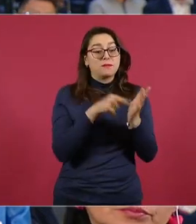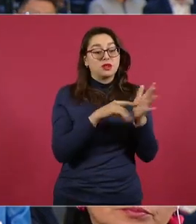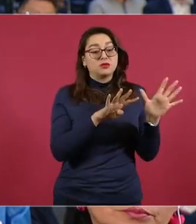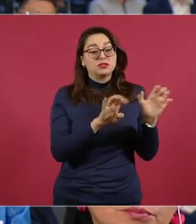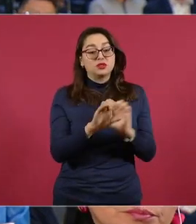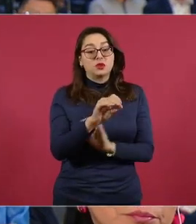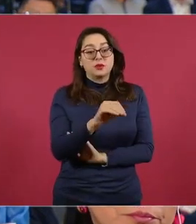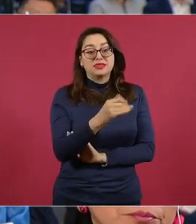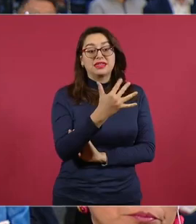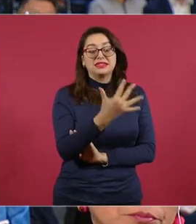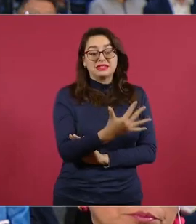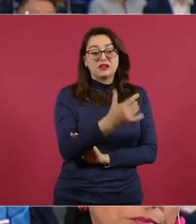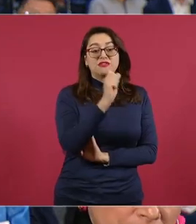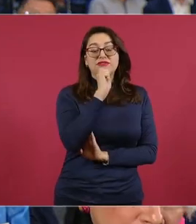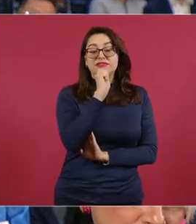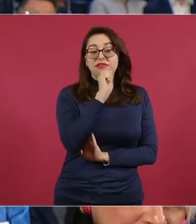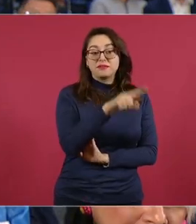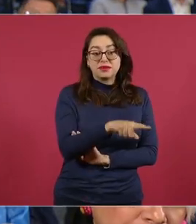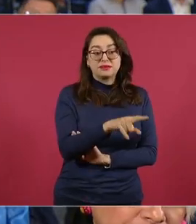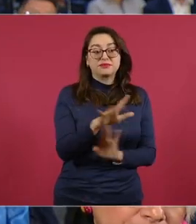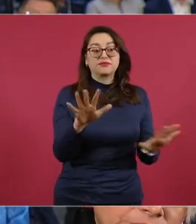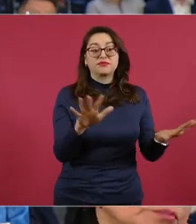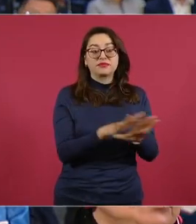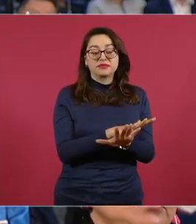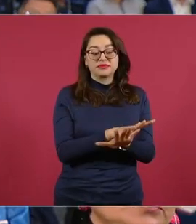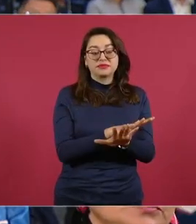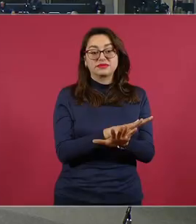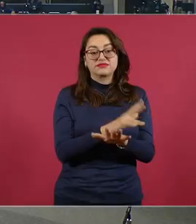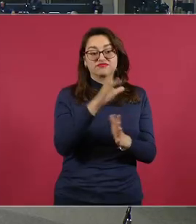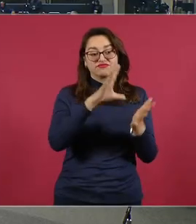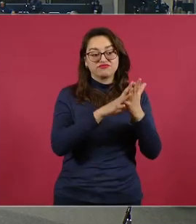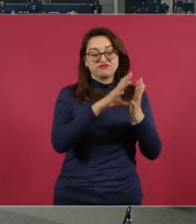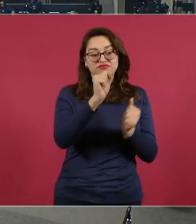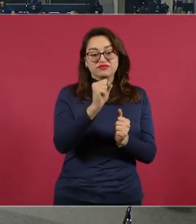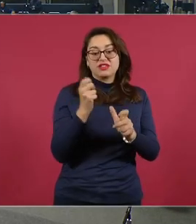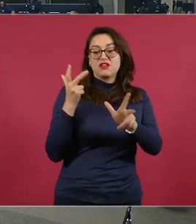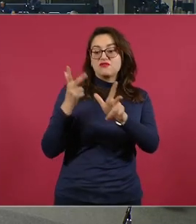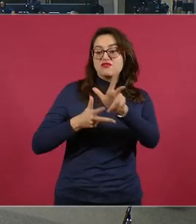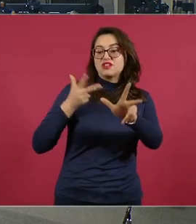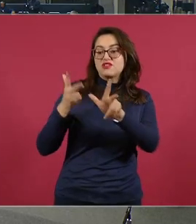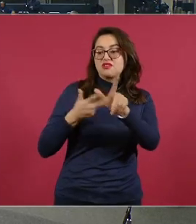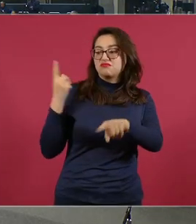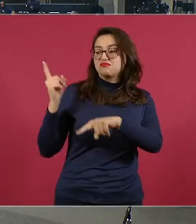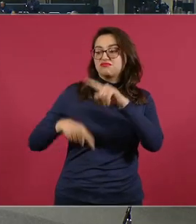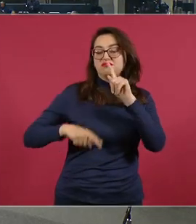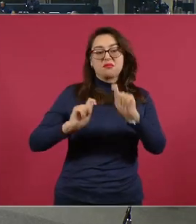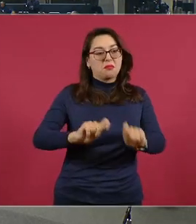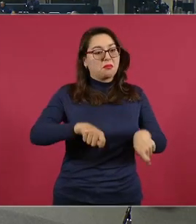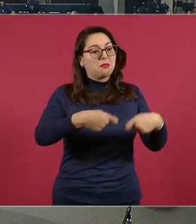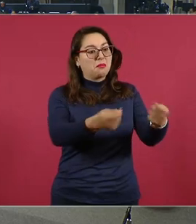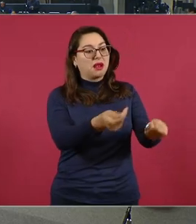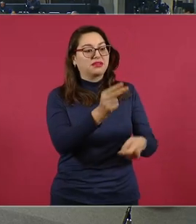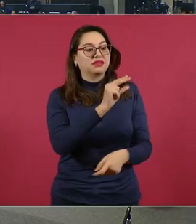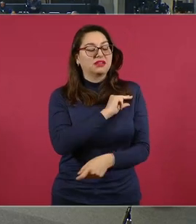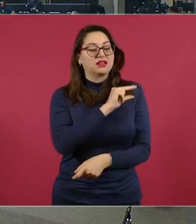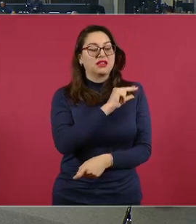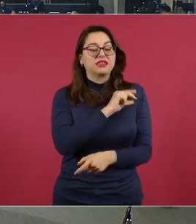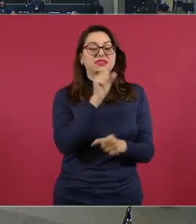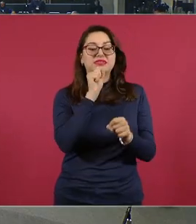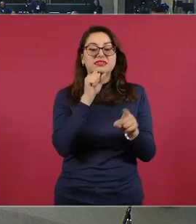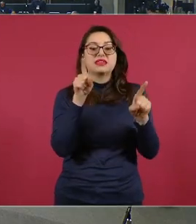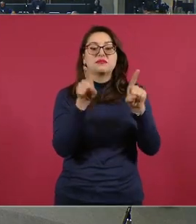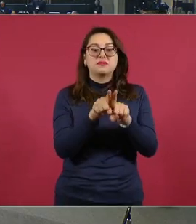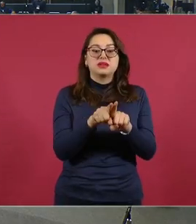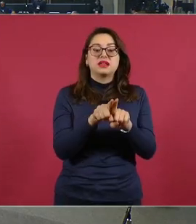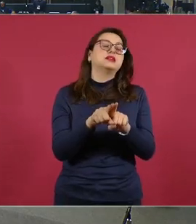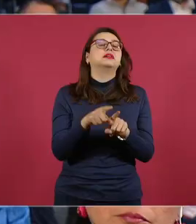esta reforma para los ferrocarriles y se da también una reforma, si no me equivoco, en telecomunicaciones.